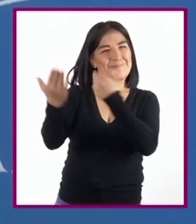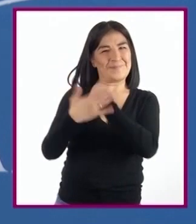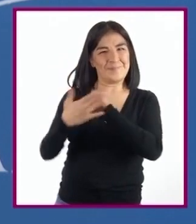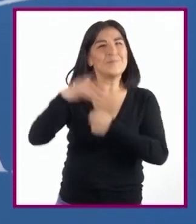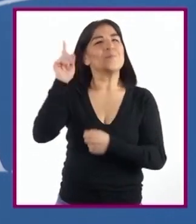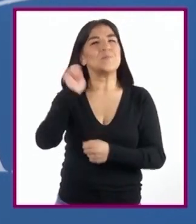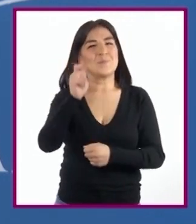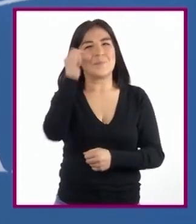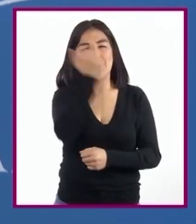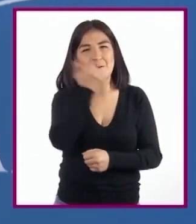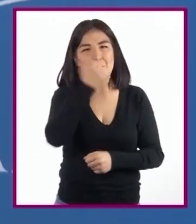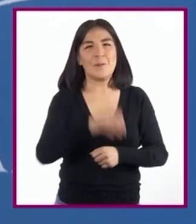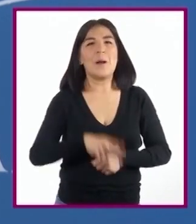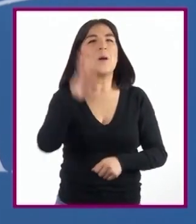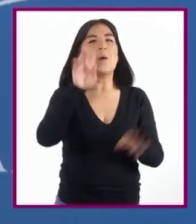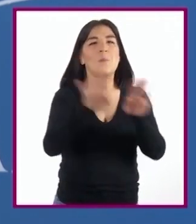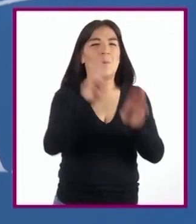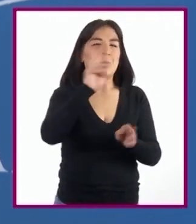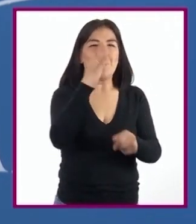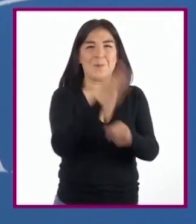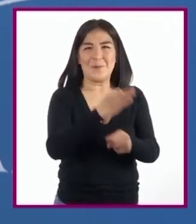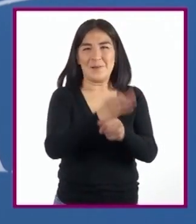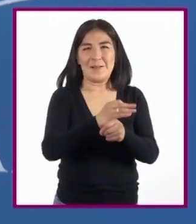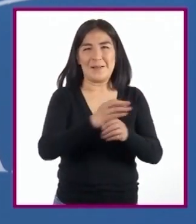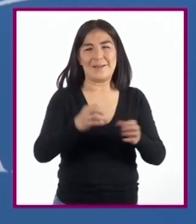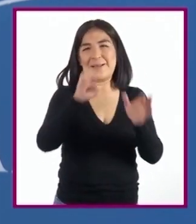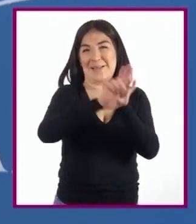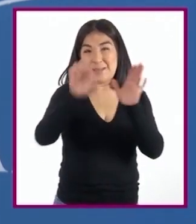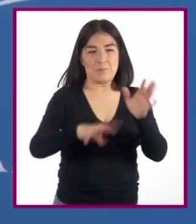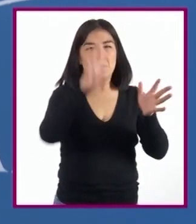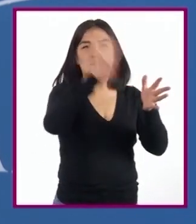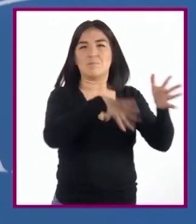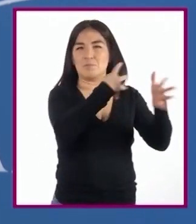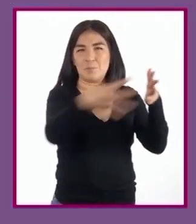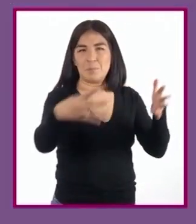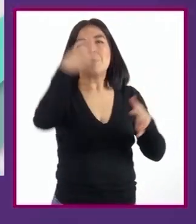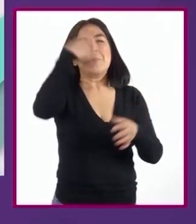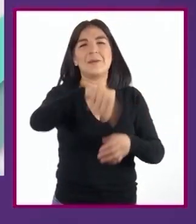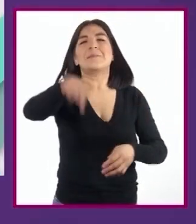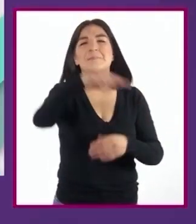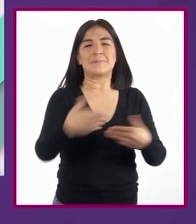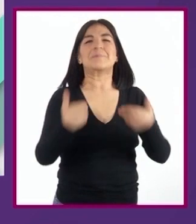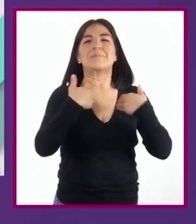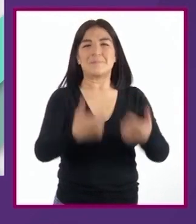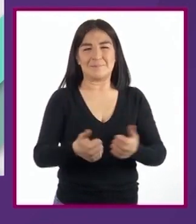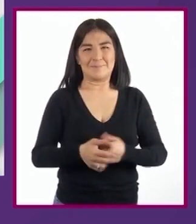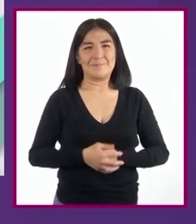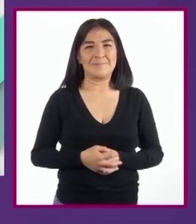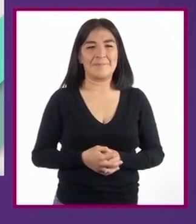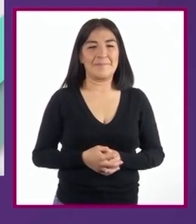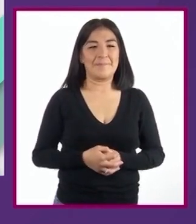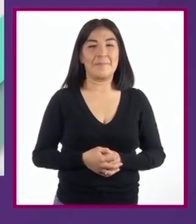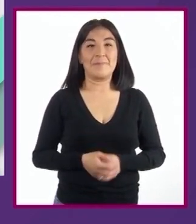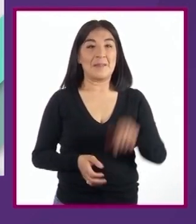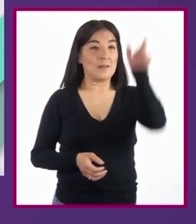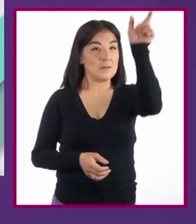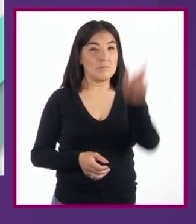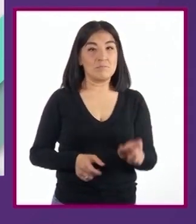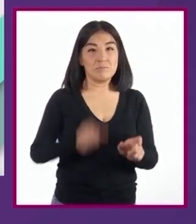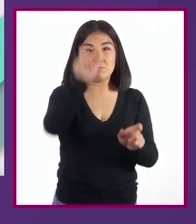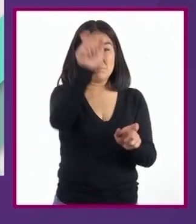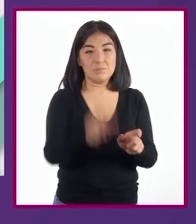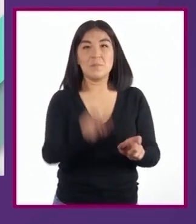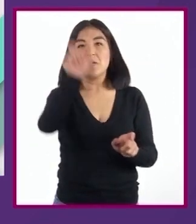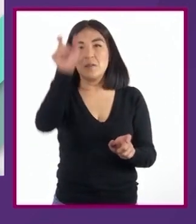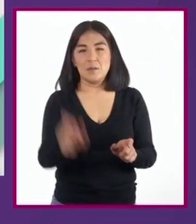la representamos en una tabla para observar todos los datos juntos? En filas, acomodemos